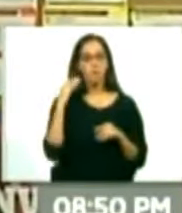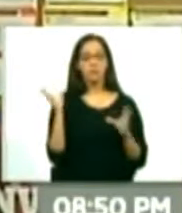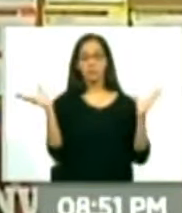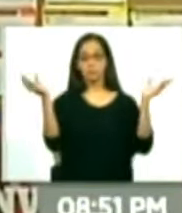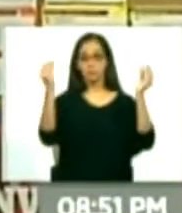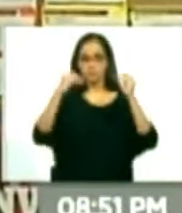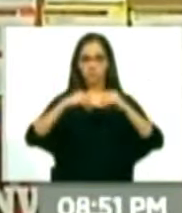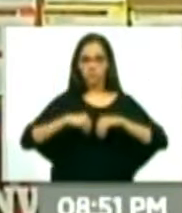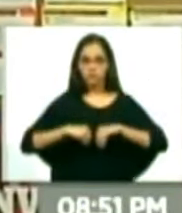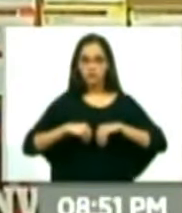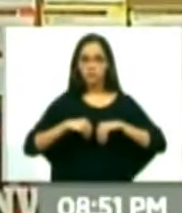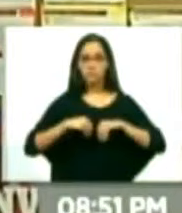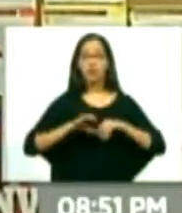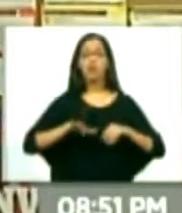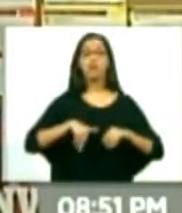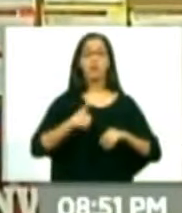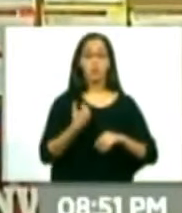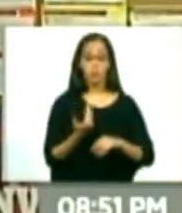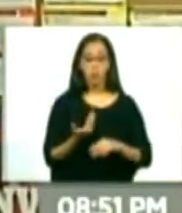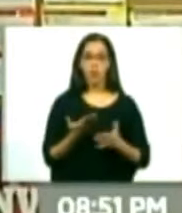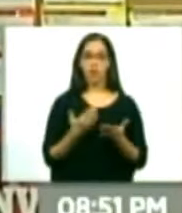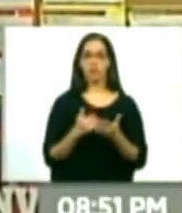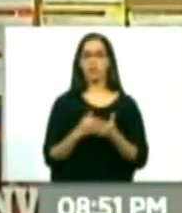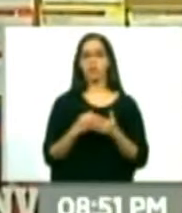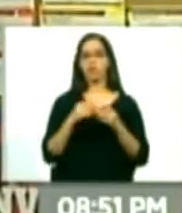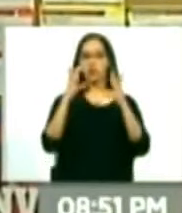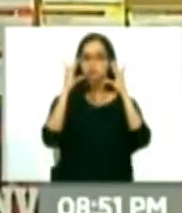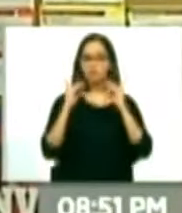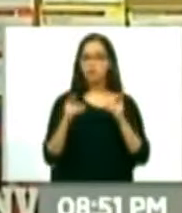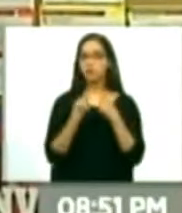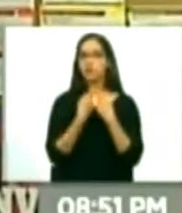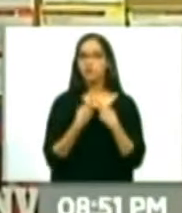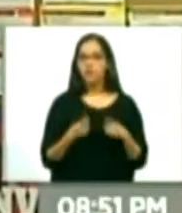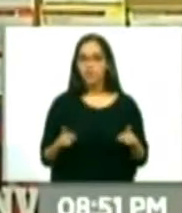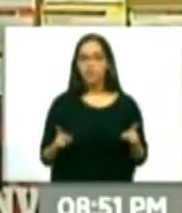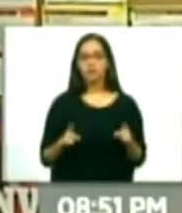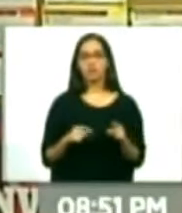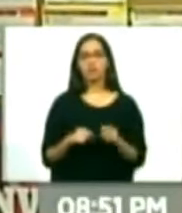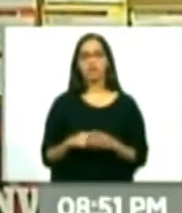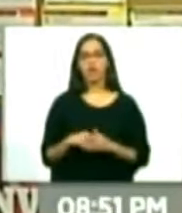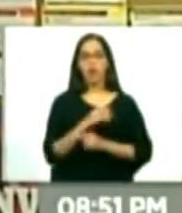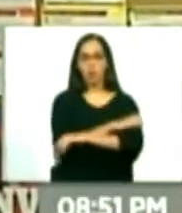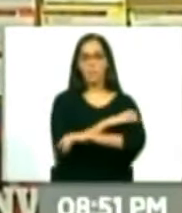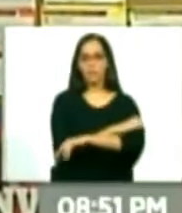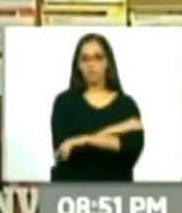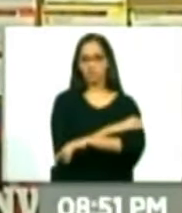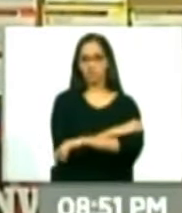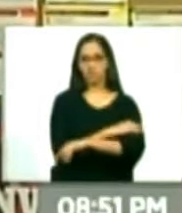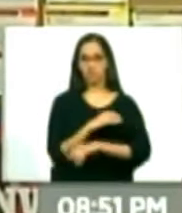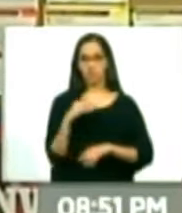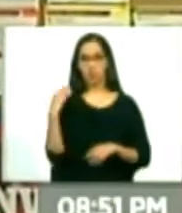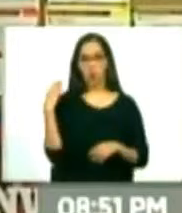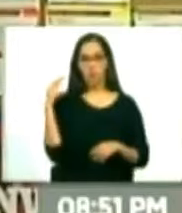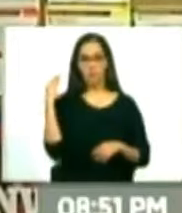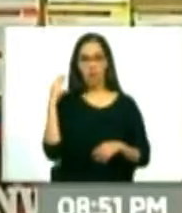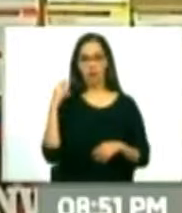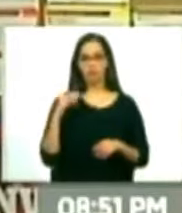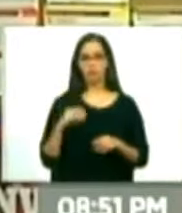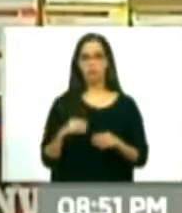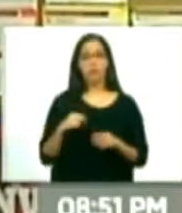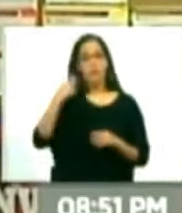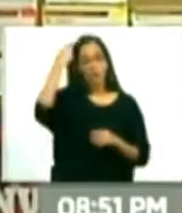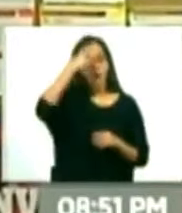acuerdo y pueda surgir una alternativa distinta a la derecha de la burguesía colombiana. El pueblo,